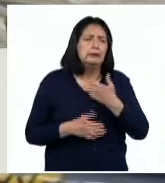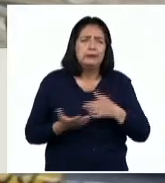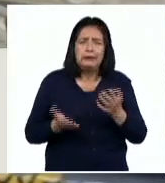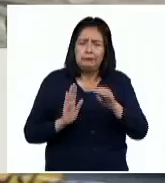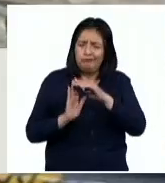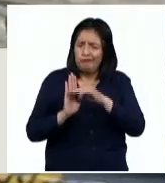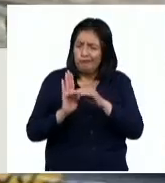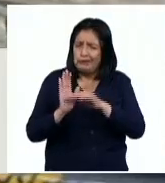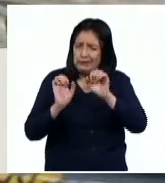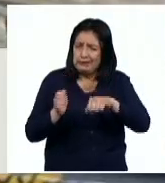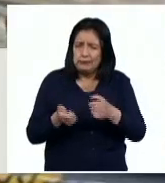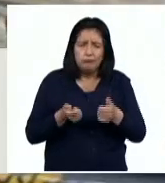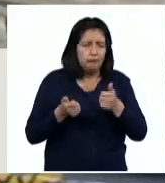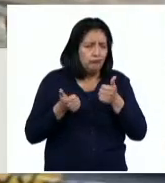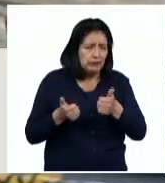medidas adecuadas